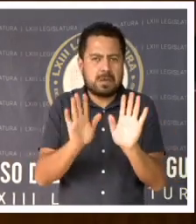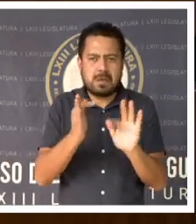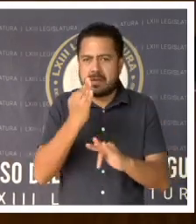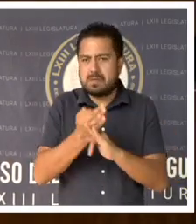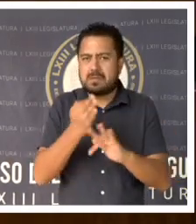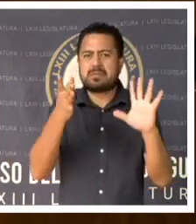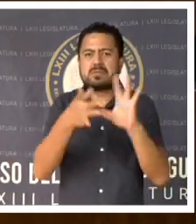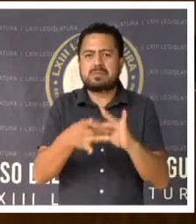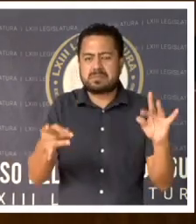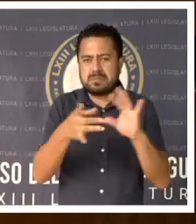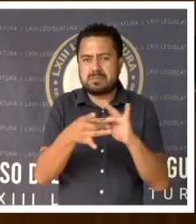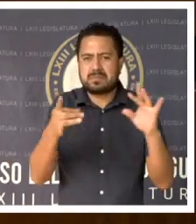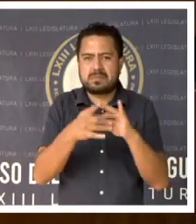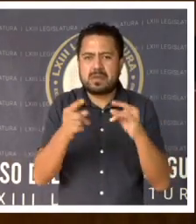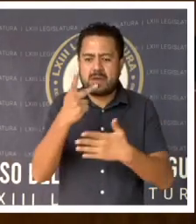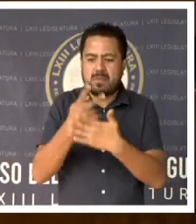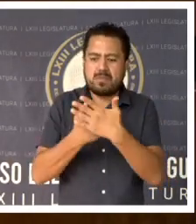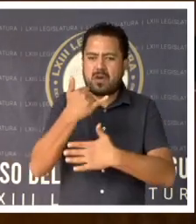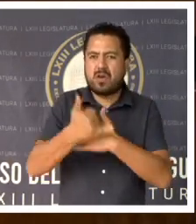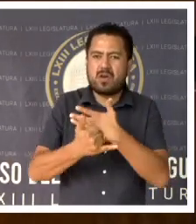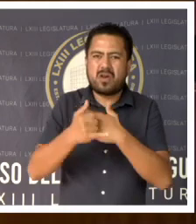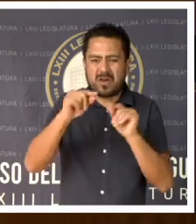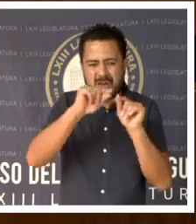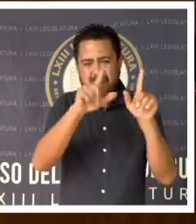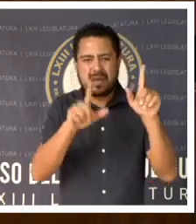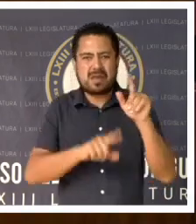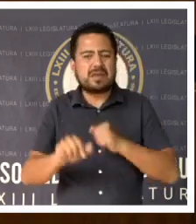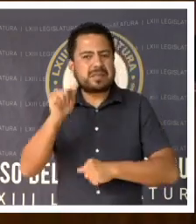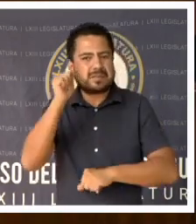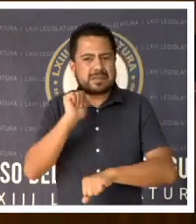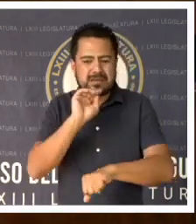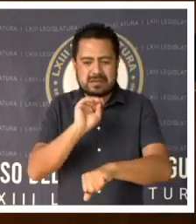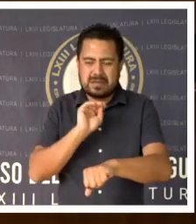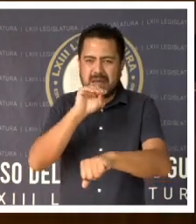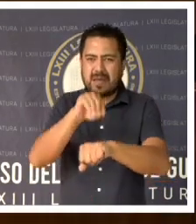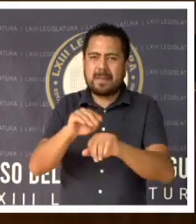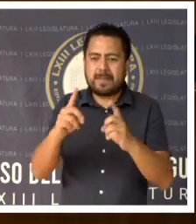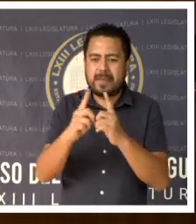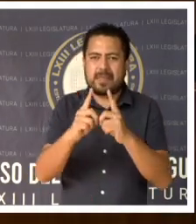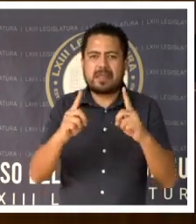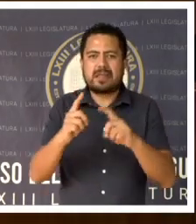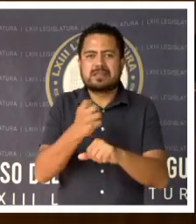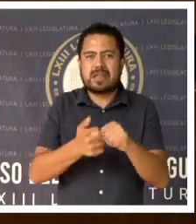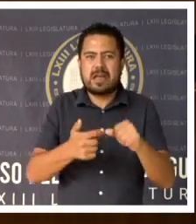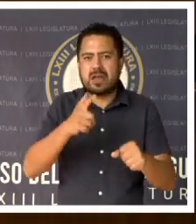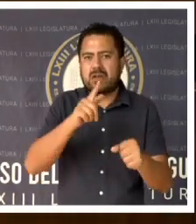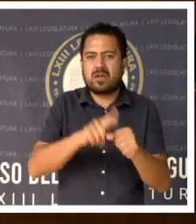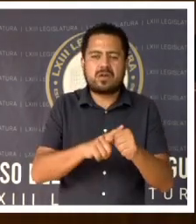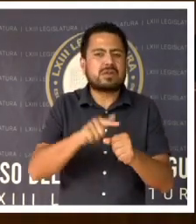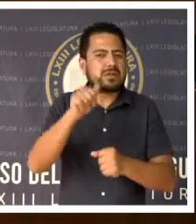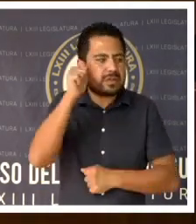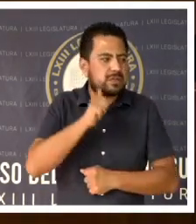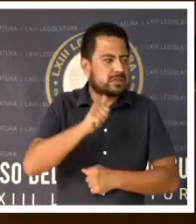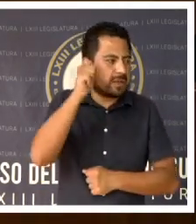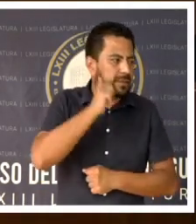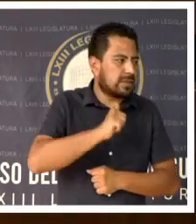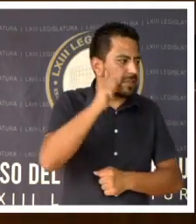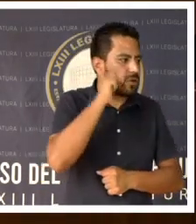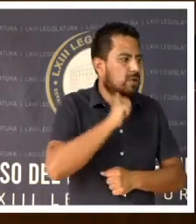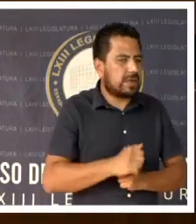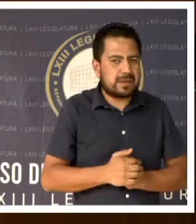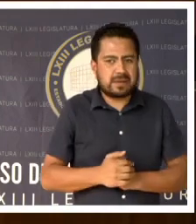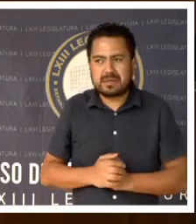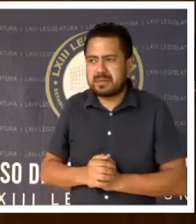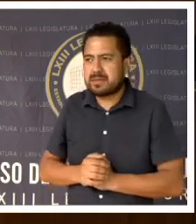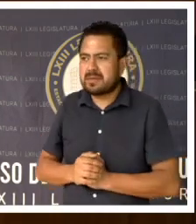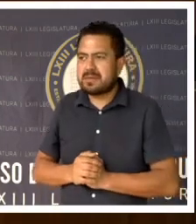que nuestro proyecto de nación siempre va a poner por delante el desarrollo social siempre va a poner